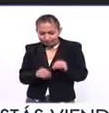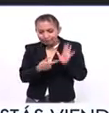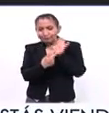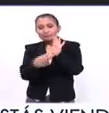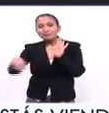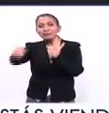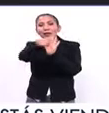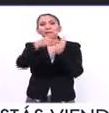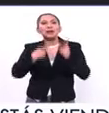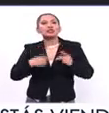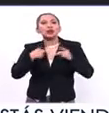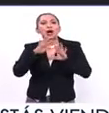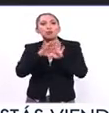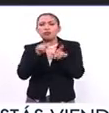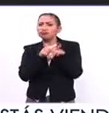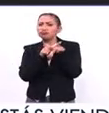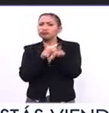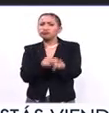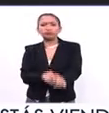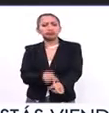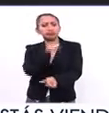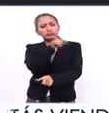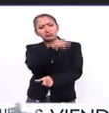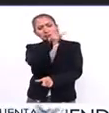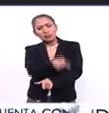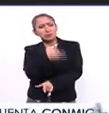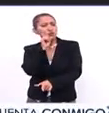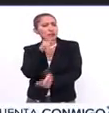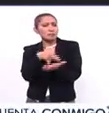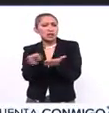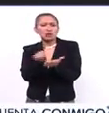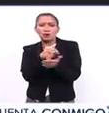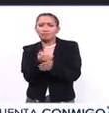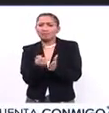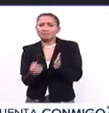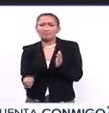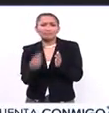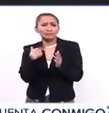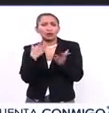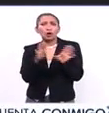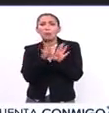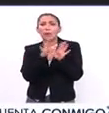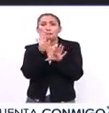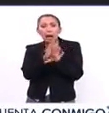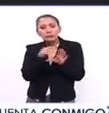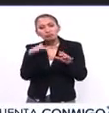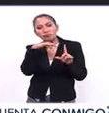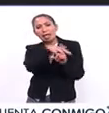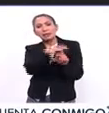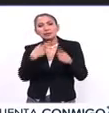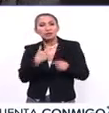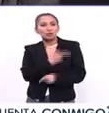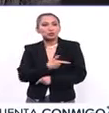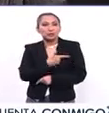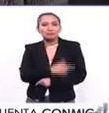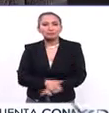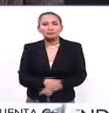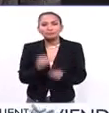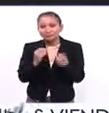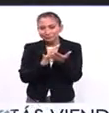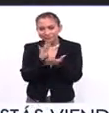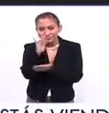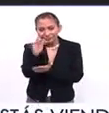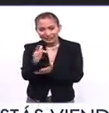ofrecer al público algo permanente sobre una de las pintoras que definitivamente es como las más buscadas por el público.